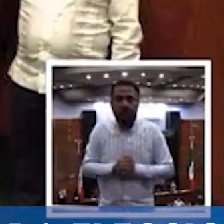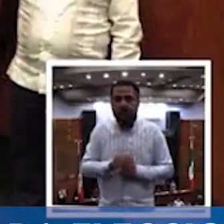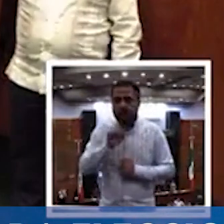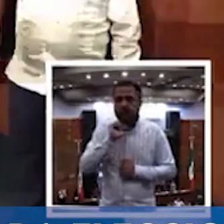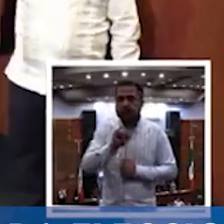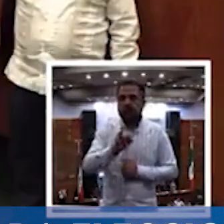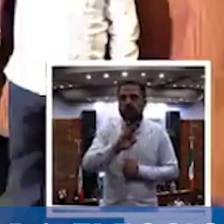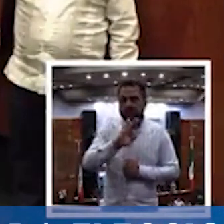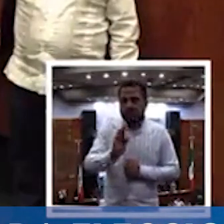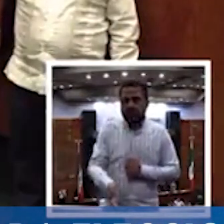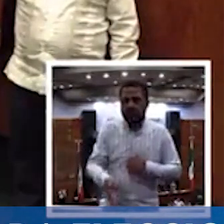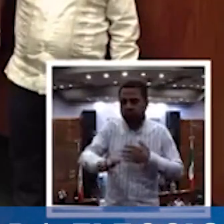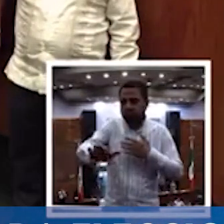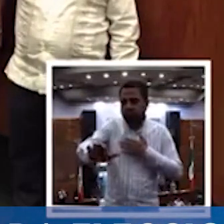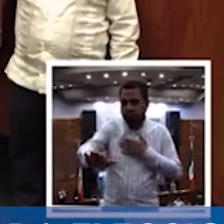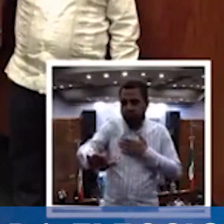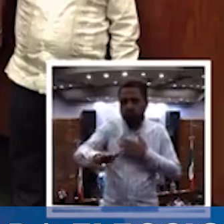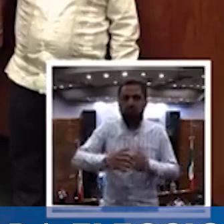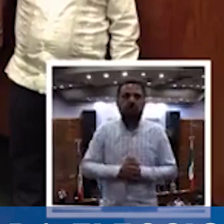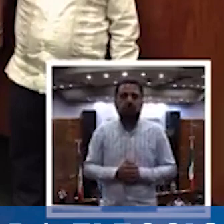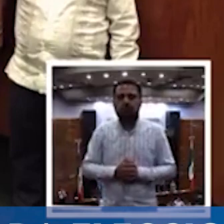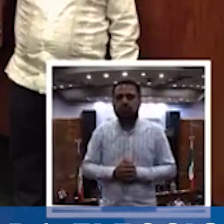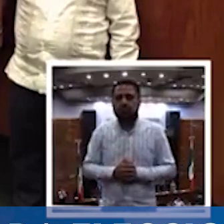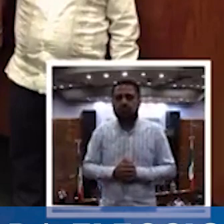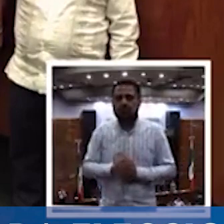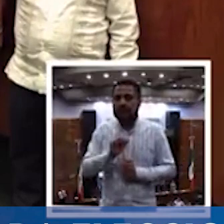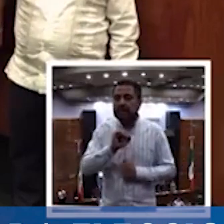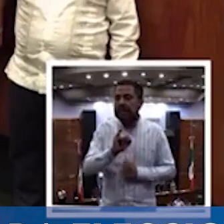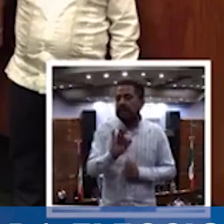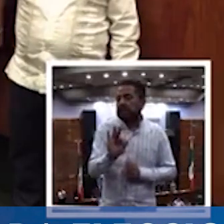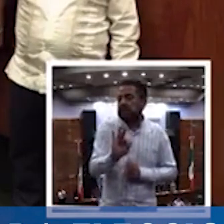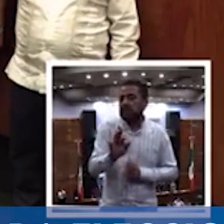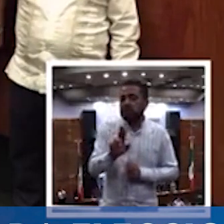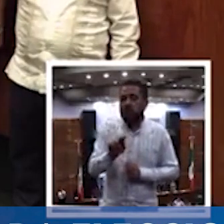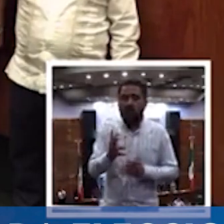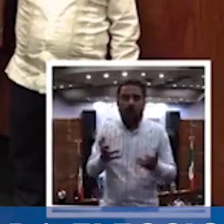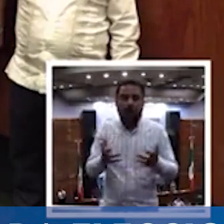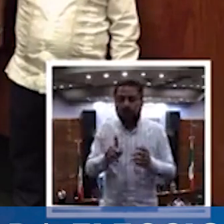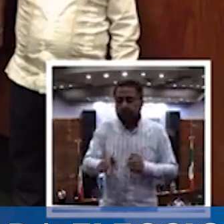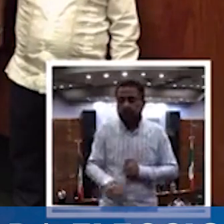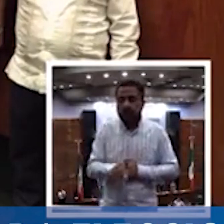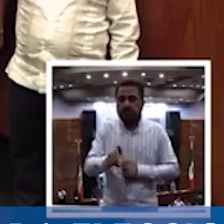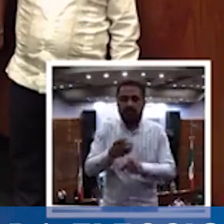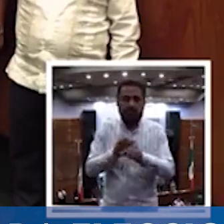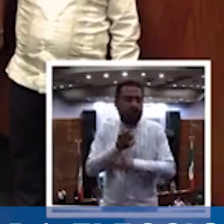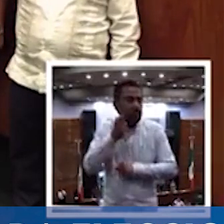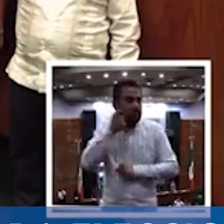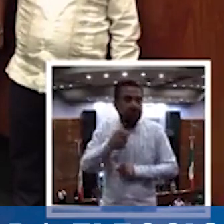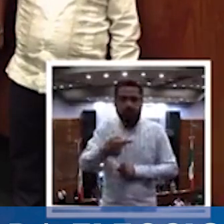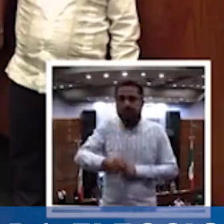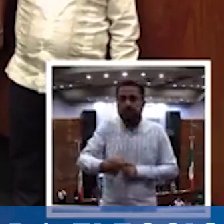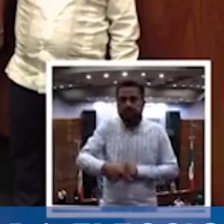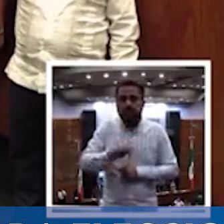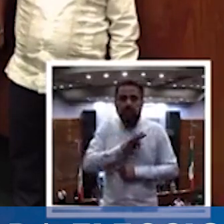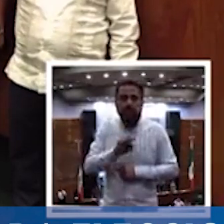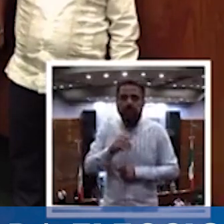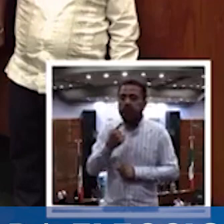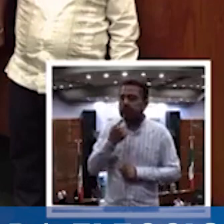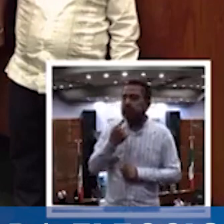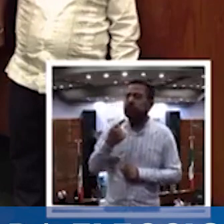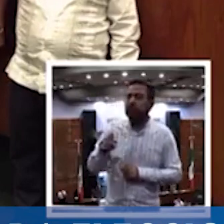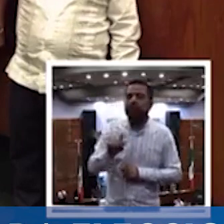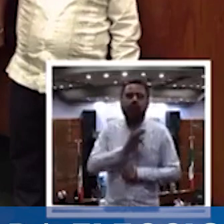los morenistas Osvaldo Ríos manrique Andrés Guevara Cárdenas y Marco Tulio Sánchez Alarcón con ellos suman 15